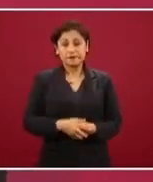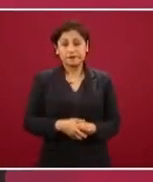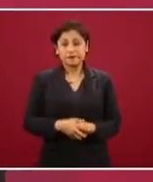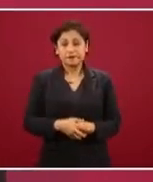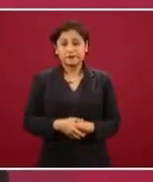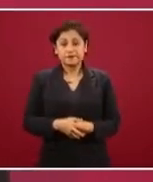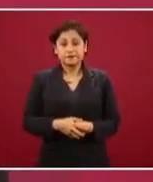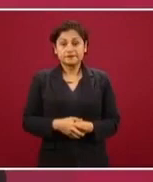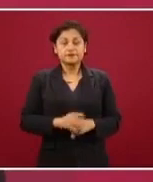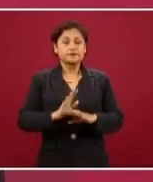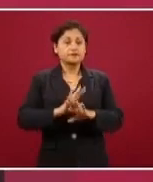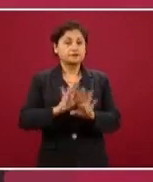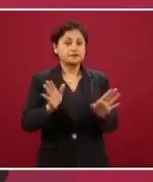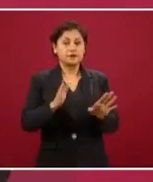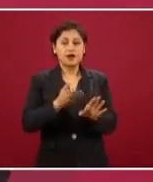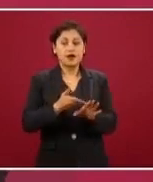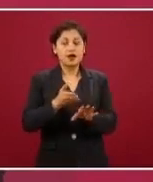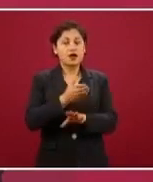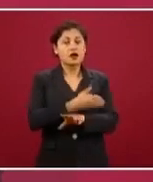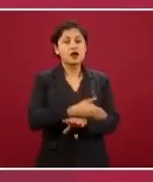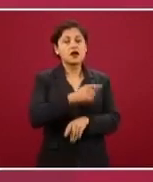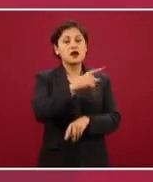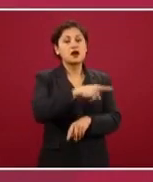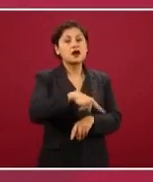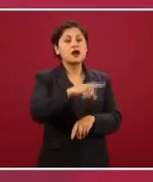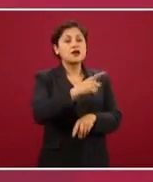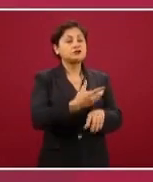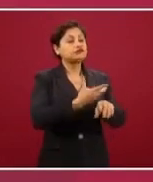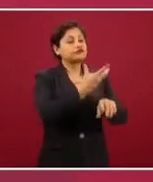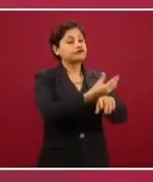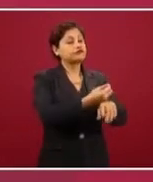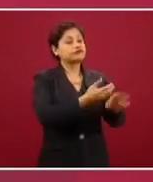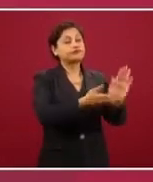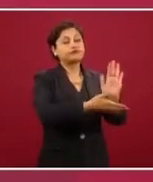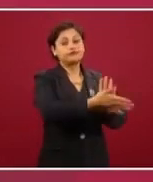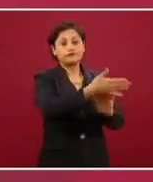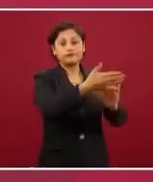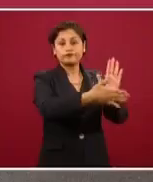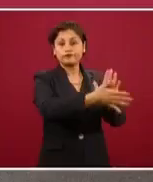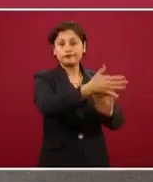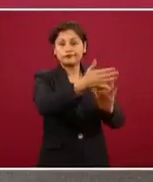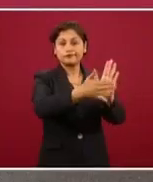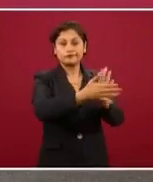Empezaron a construir la planta, ya lleva un avance.